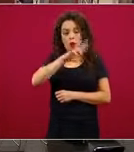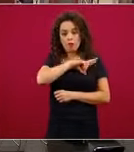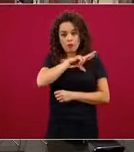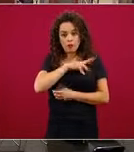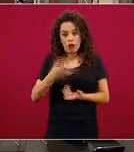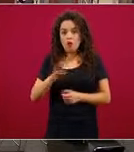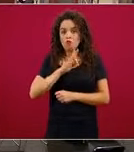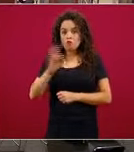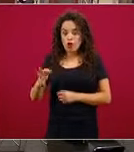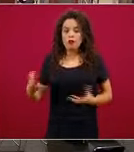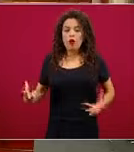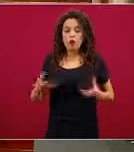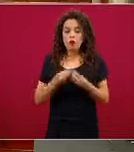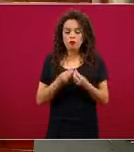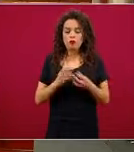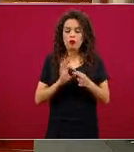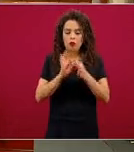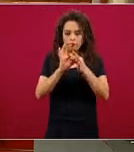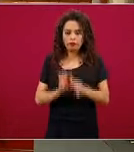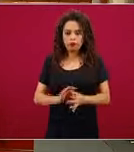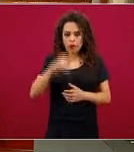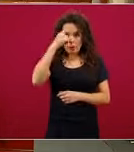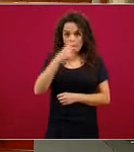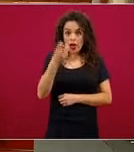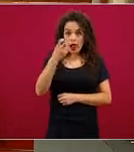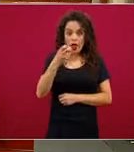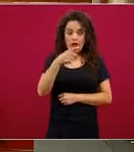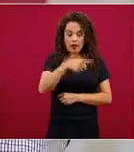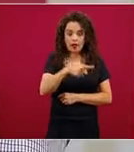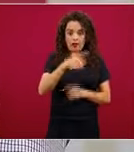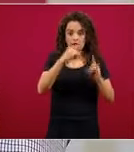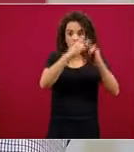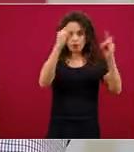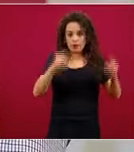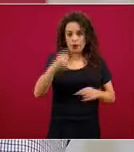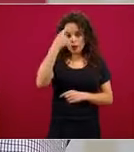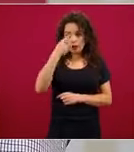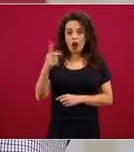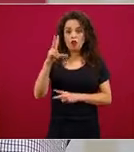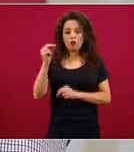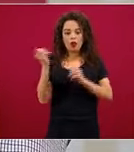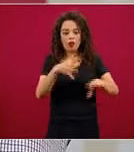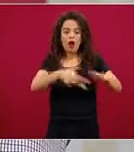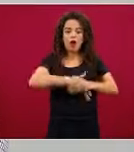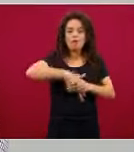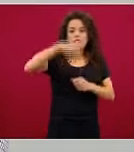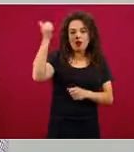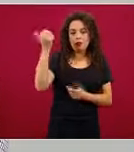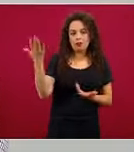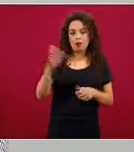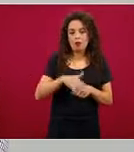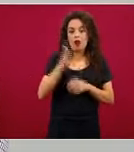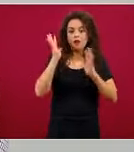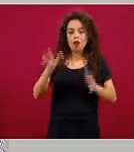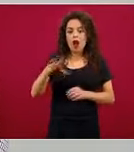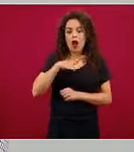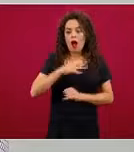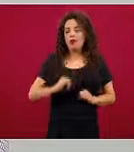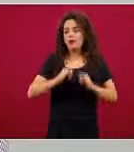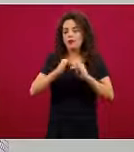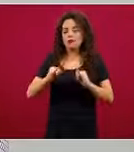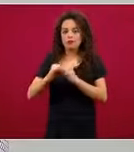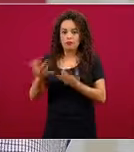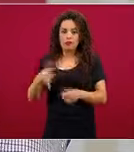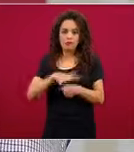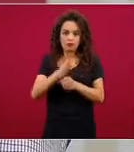puedan colaborar con estas instalaciones para no descubrir totalmente lo que hoy tenemos ya en las instituciones. Entonces,